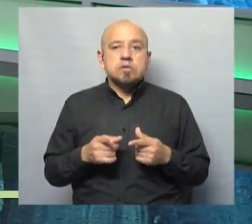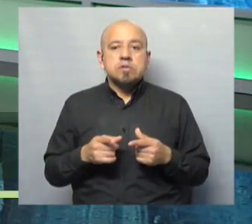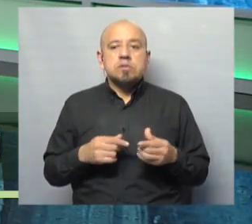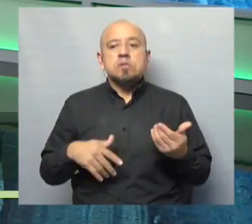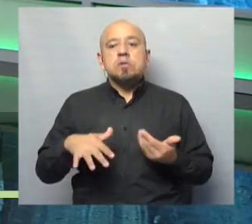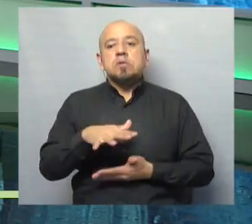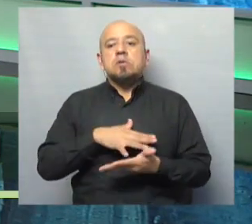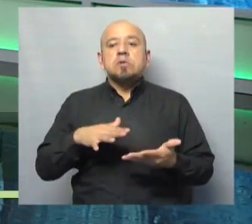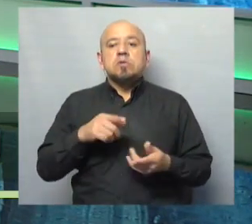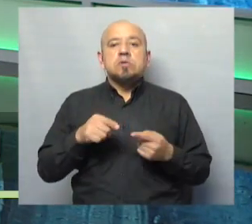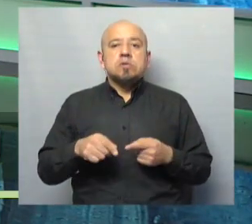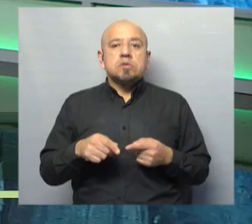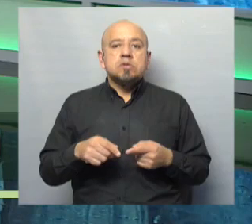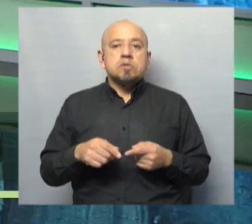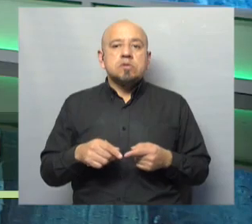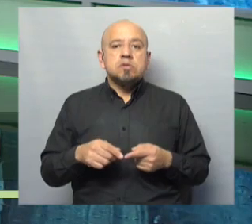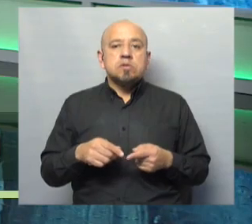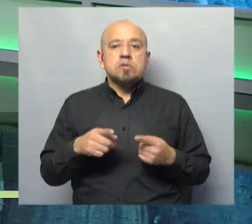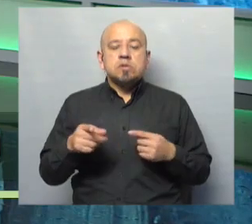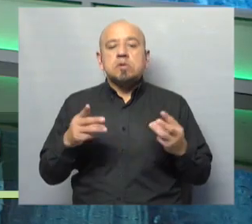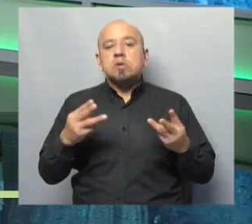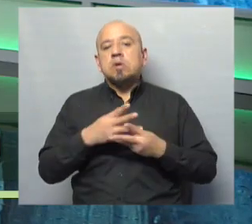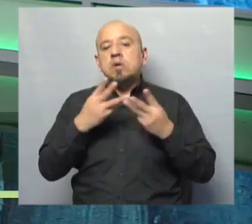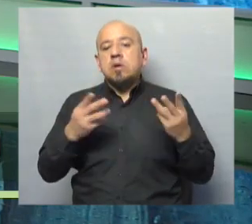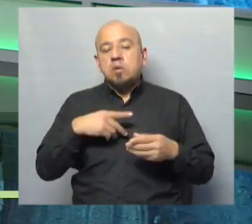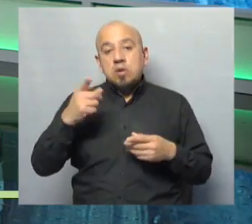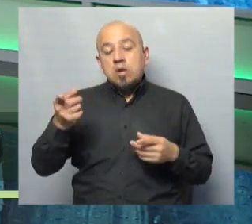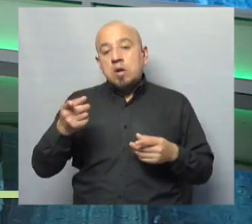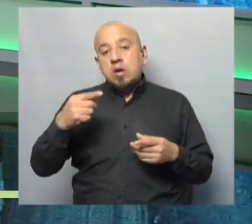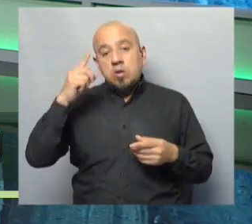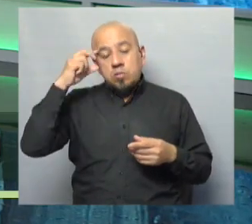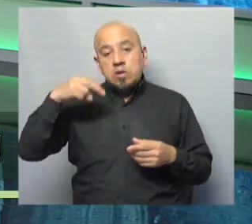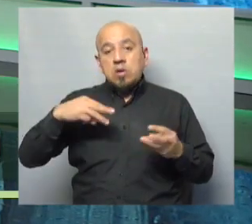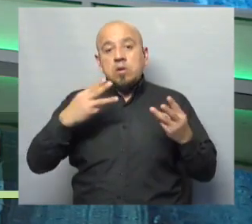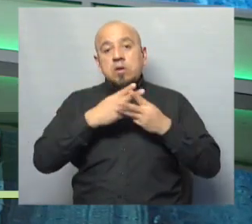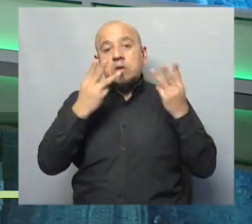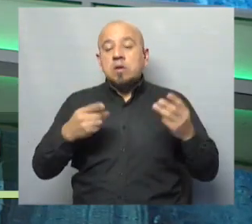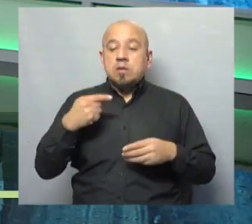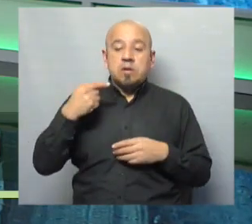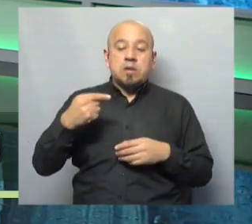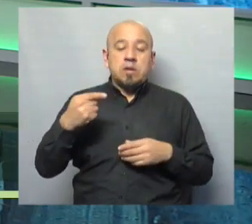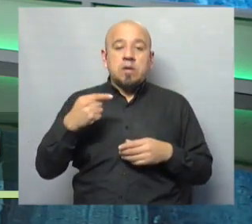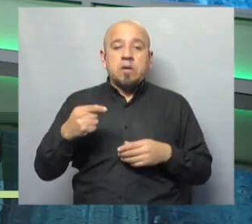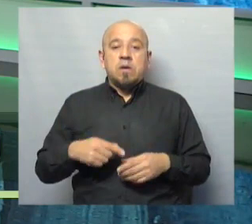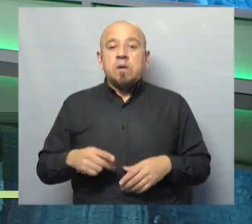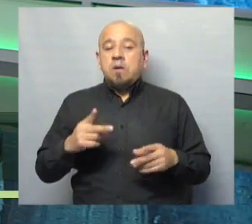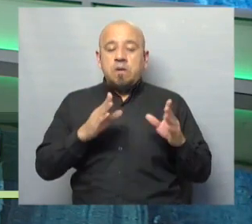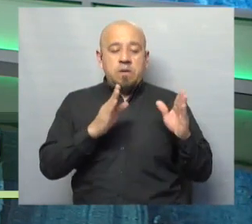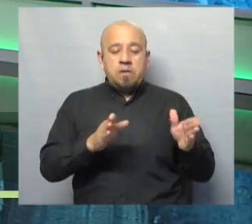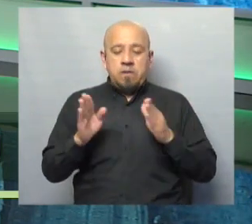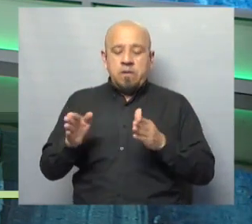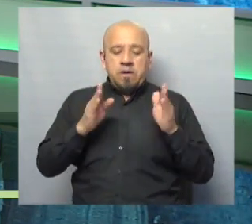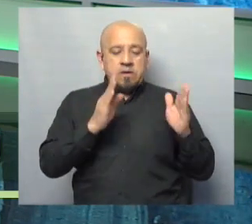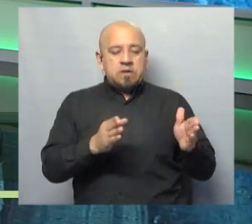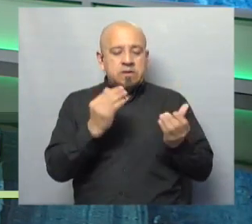situación del país vive mirada en forma global por la opinión pública con una mirada negativa con dos focos principales que son la